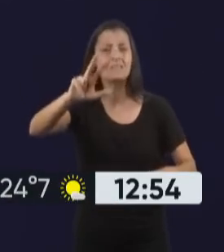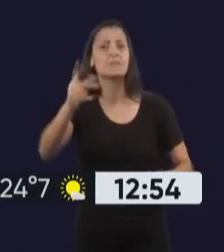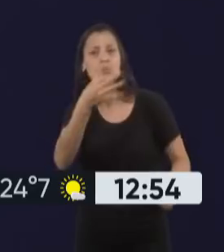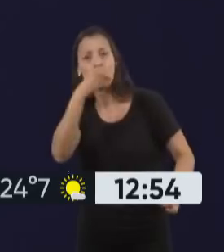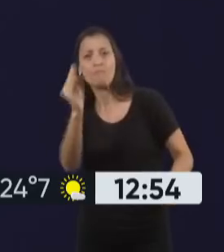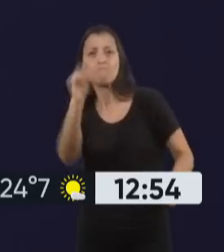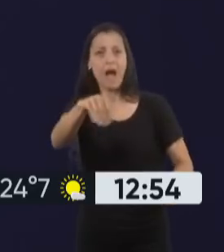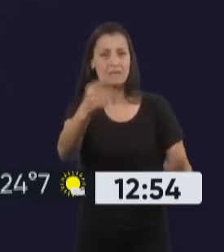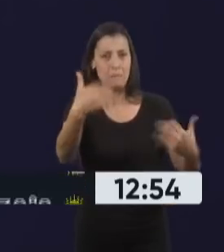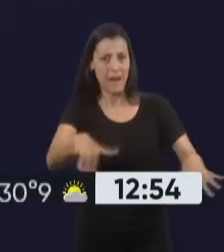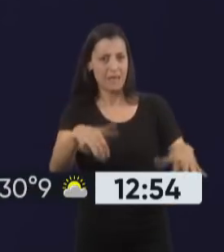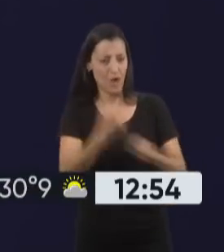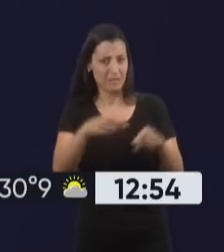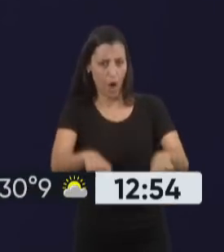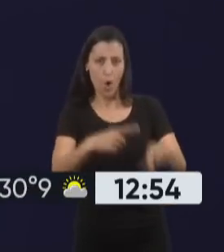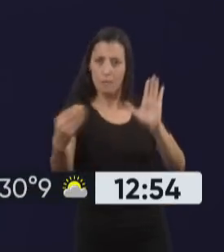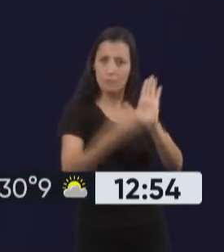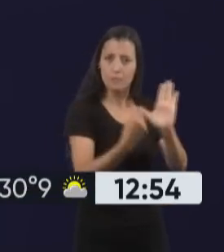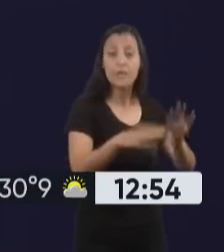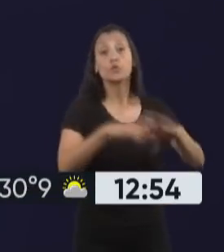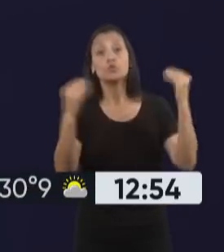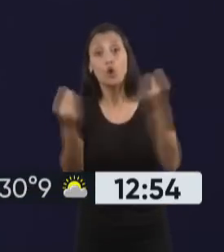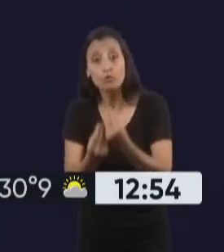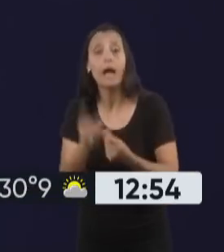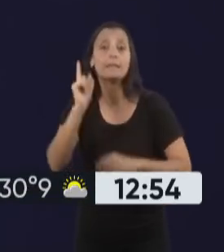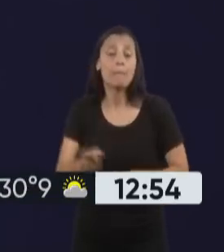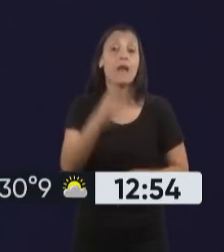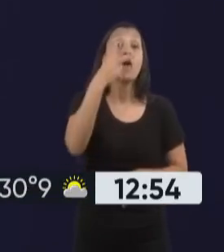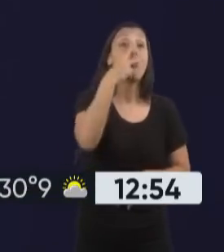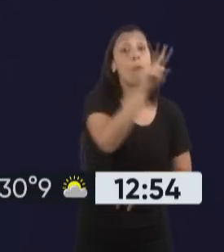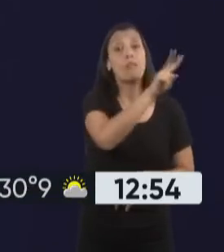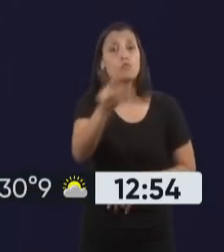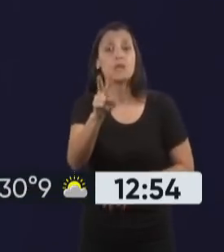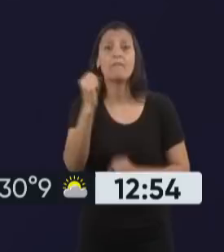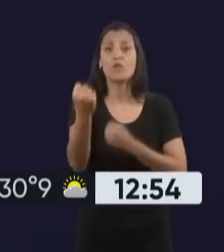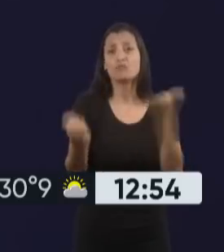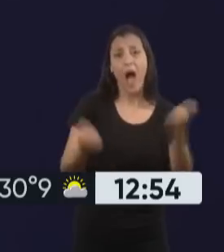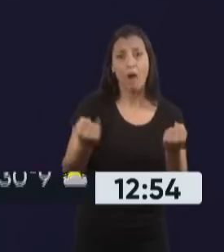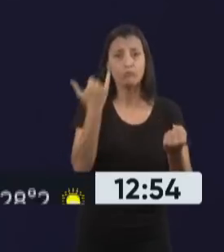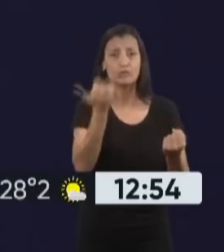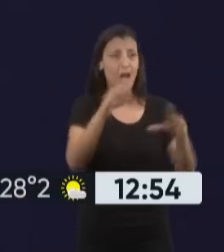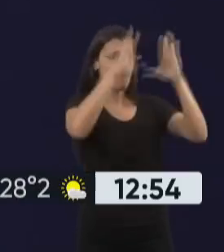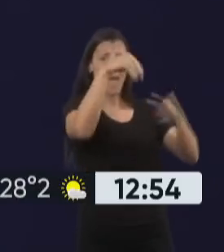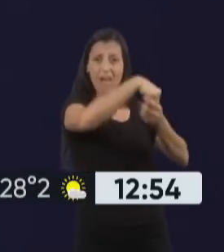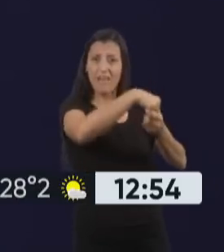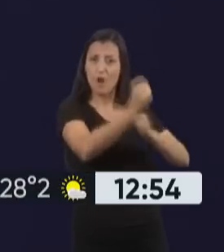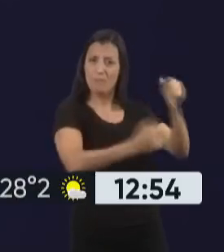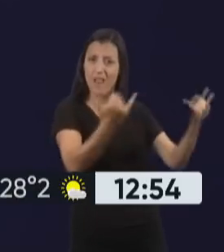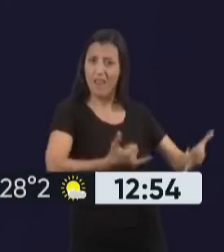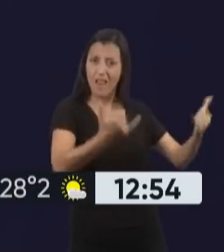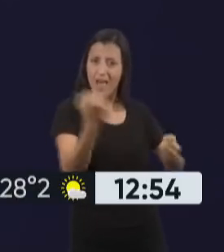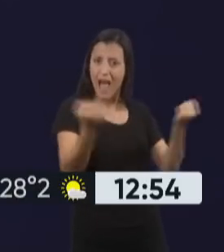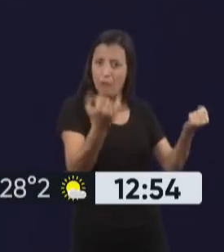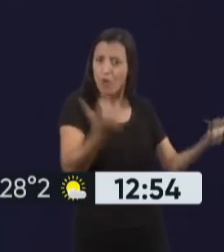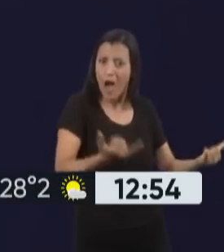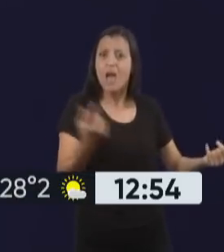fecha de compra. En total, la empresa, además, tenía 2.200 vehículos, no es que es una empresa que no tenía vehículos, que